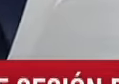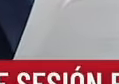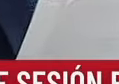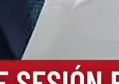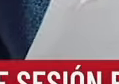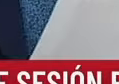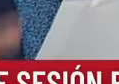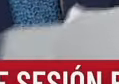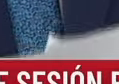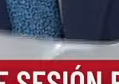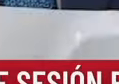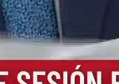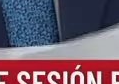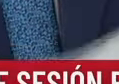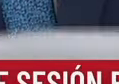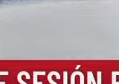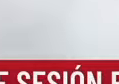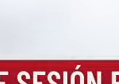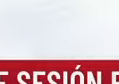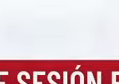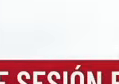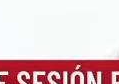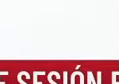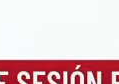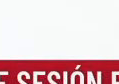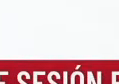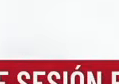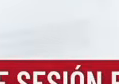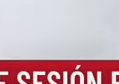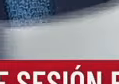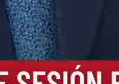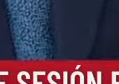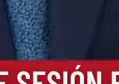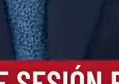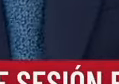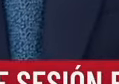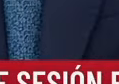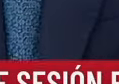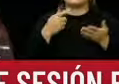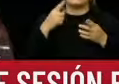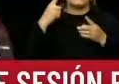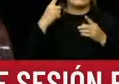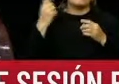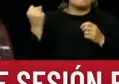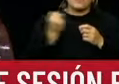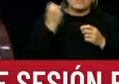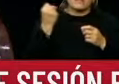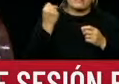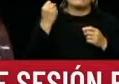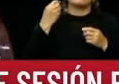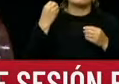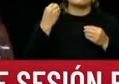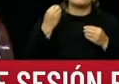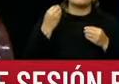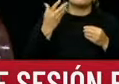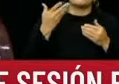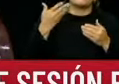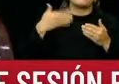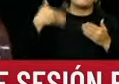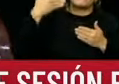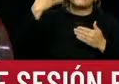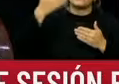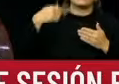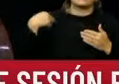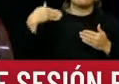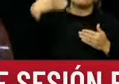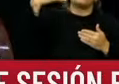eso. Ojo. Sí, atención ojo. Con el tema de despidos. Dos datos, si querés, correo. Viene de a poco. Correo despidos masivos. Despidos masivos también en la